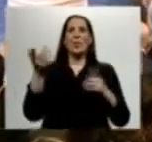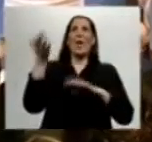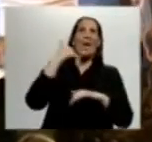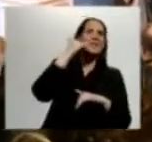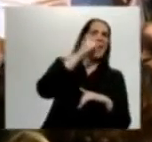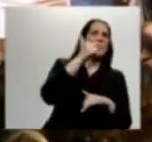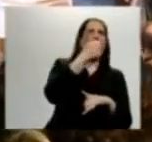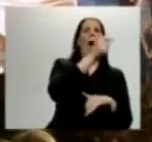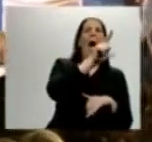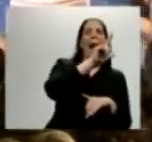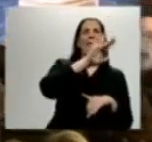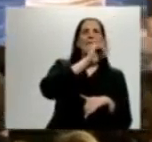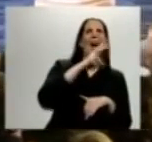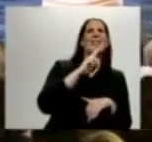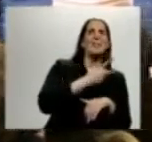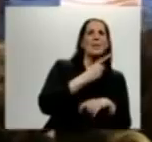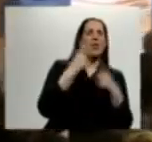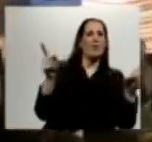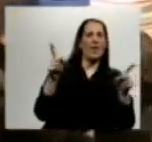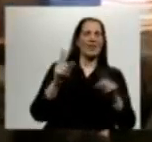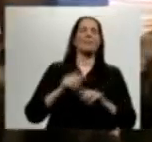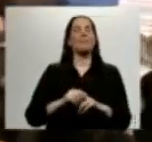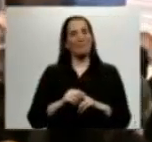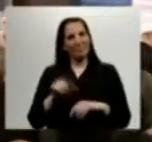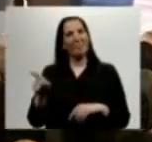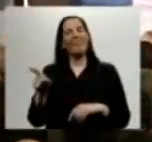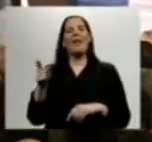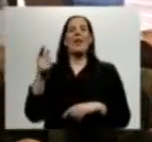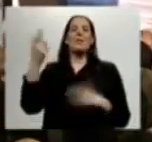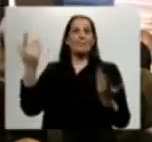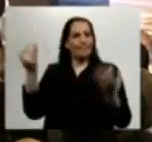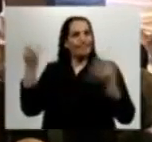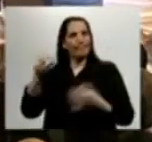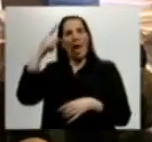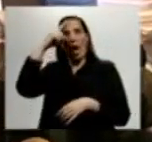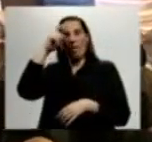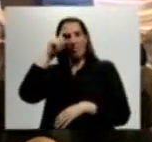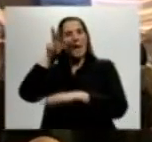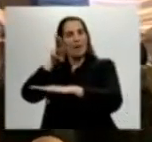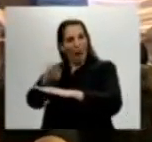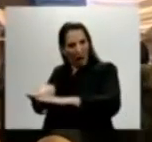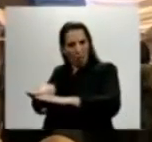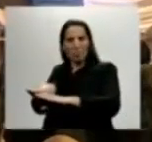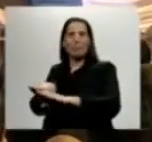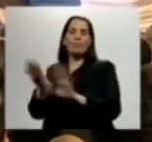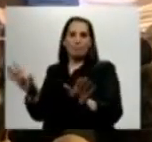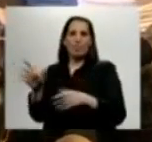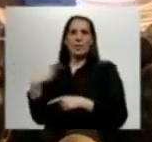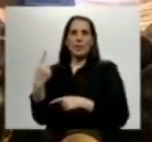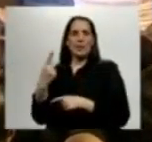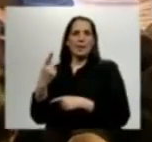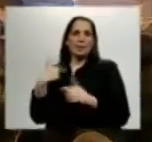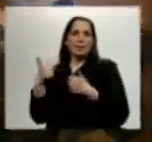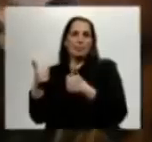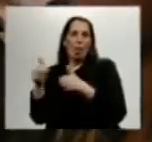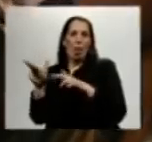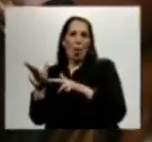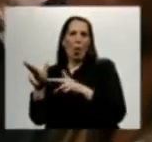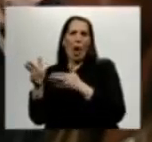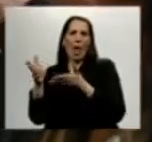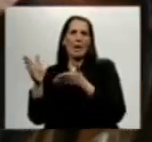con Domínguez, y sí, viceversa. Pero bueno, Julián Domínguez lo tenemos internado. Vaya nuestra solidaridad con él, se va a